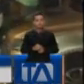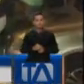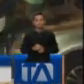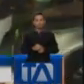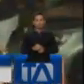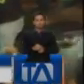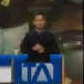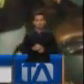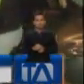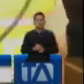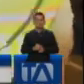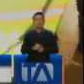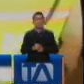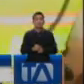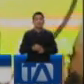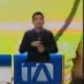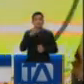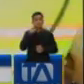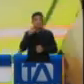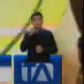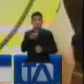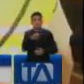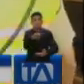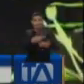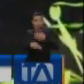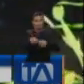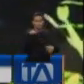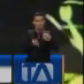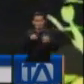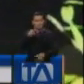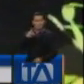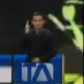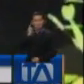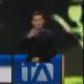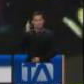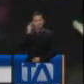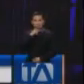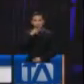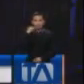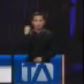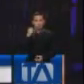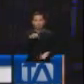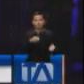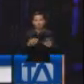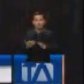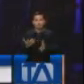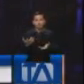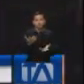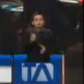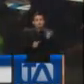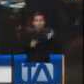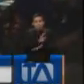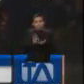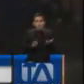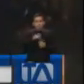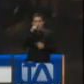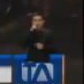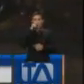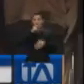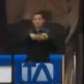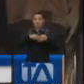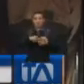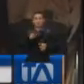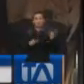El brutal asesinato de un padre a su hijo tras una acalorada discusión conmociona a los moradores de uno de los barrios más lujosos de la